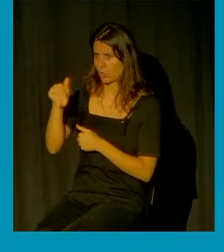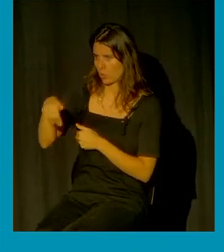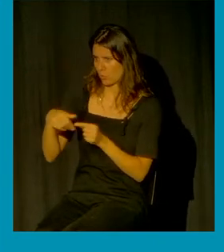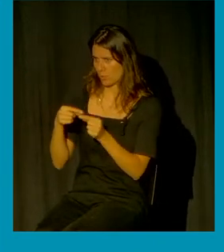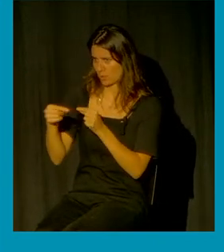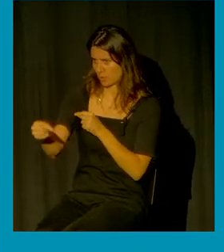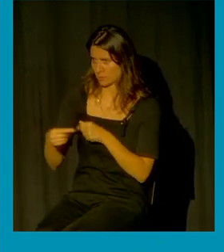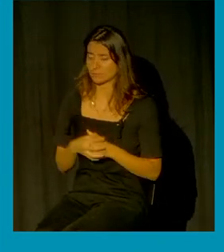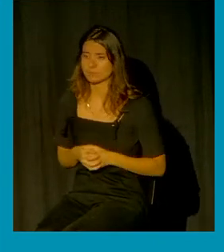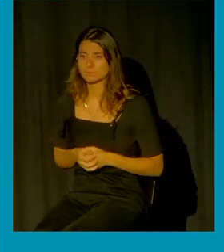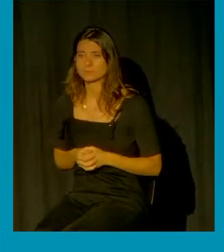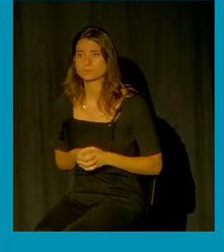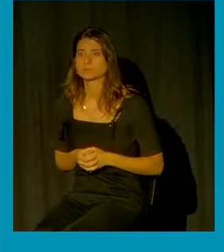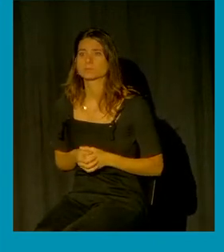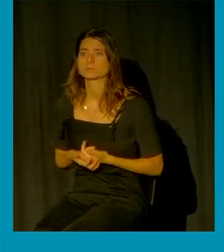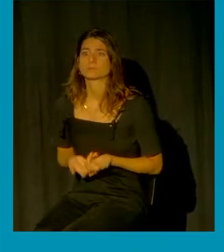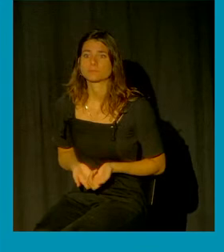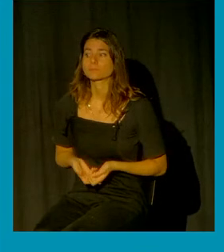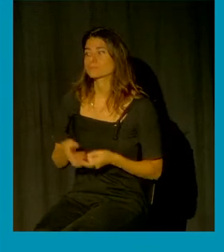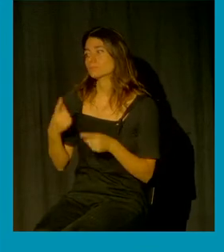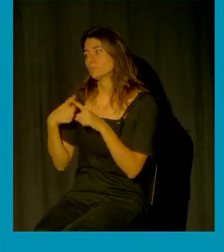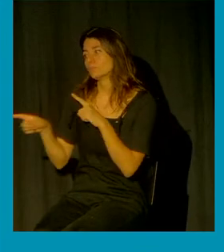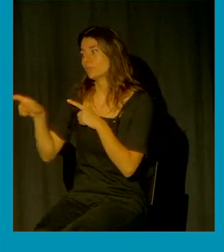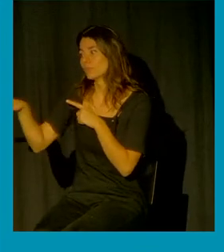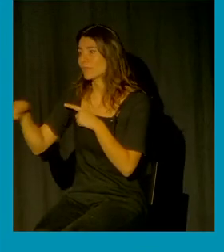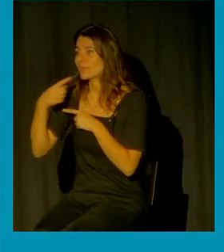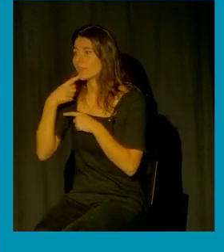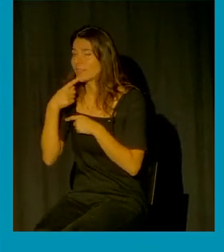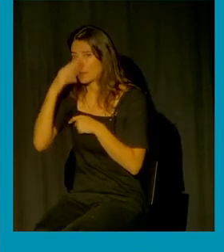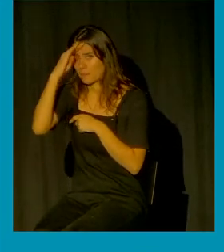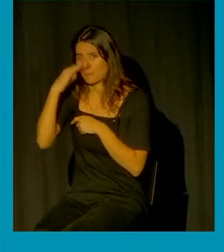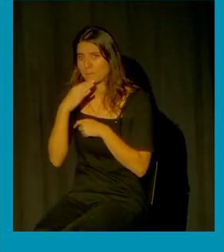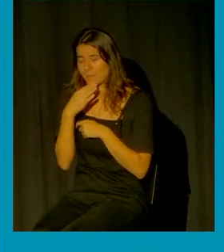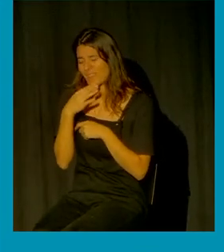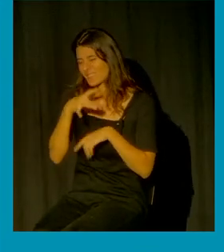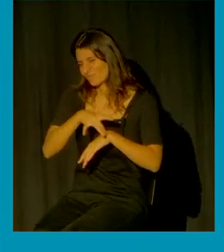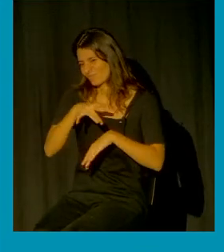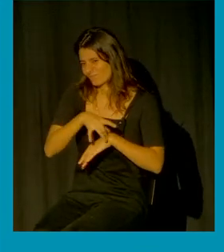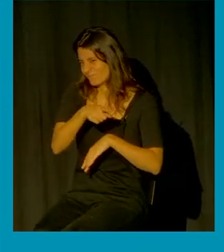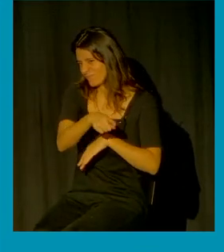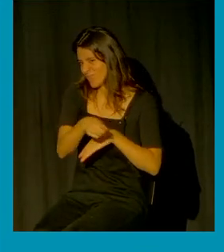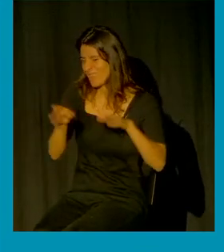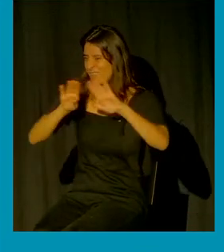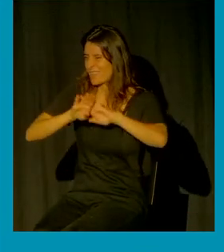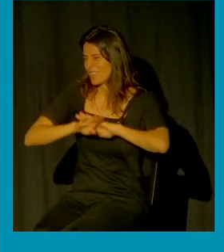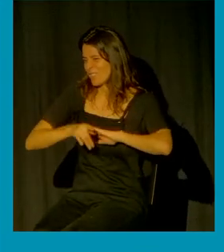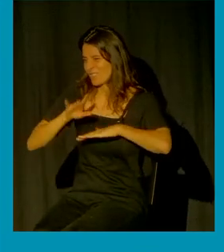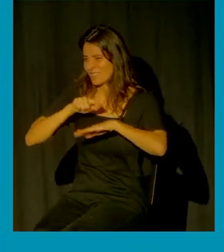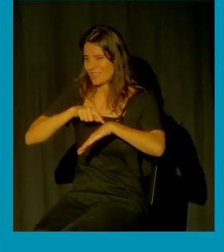informó a su hija que su padre no se encontraba bien al tiempo que le reconvenía y le indicaba que no eran horas para ir a la discoteca